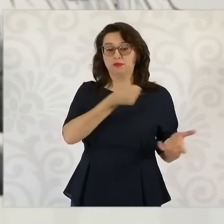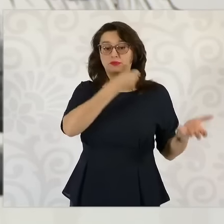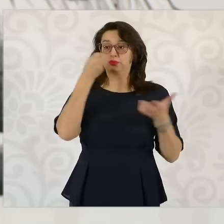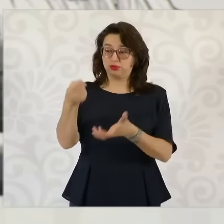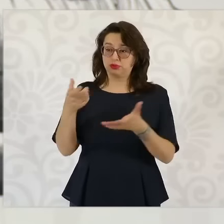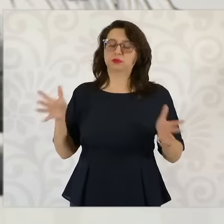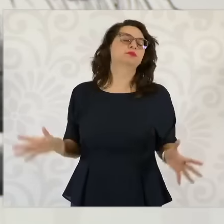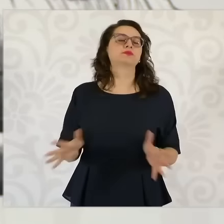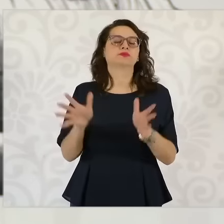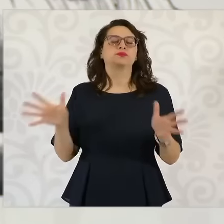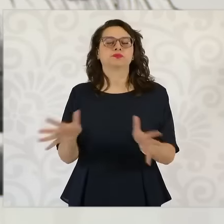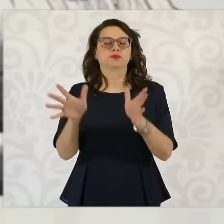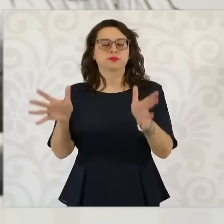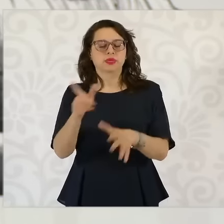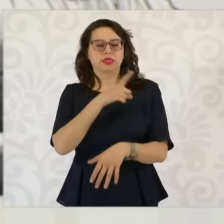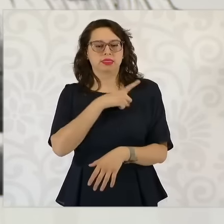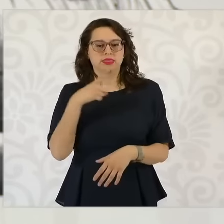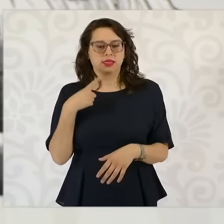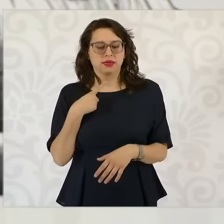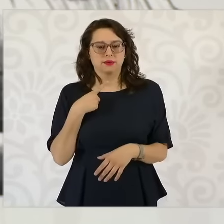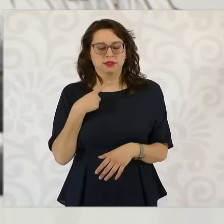es cierto que